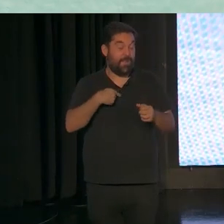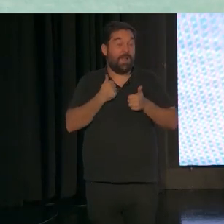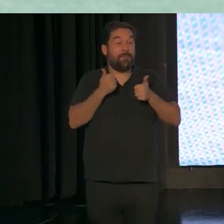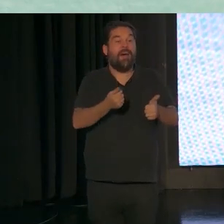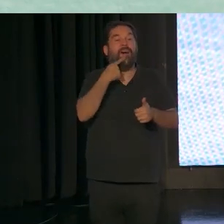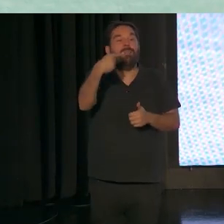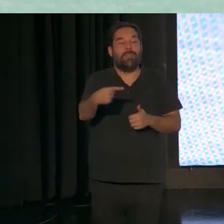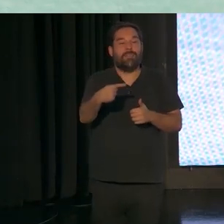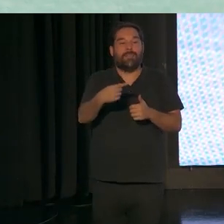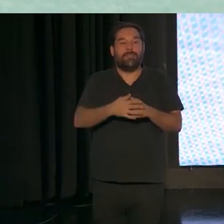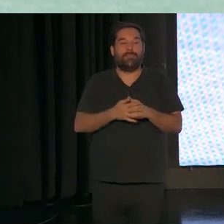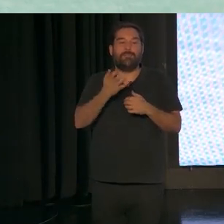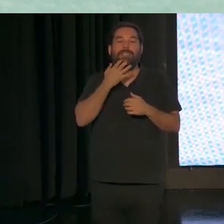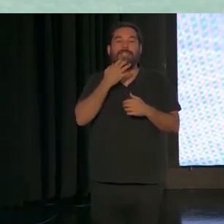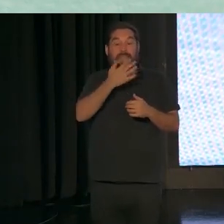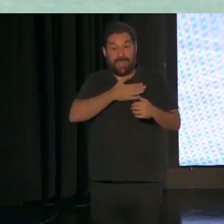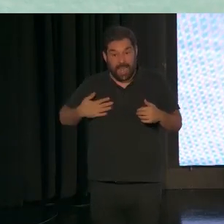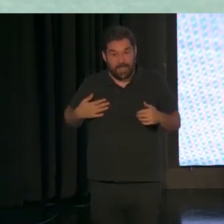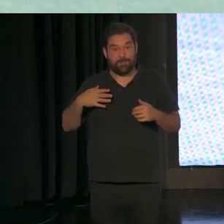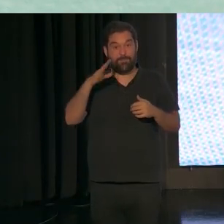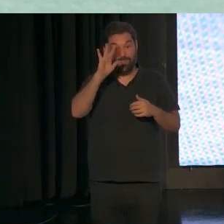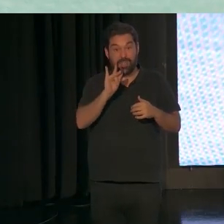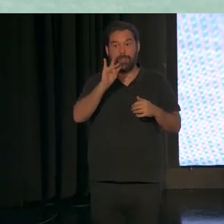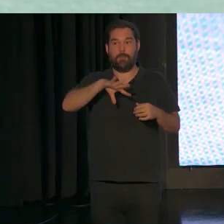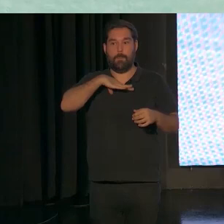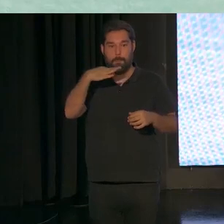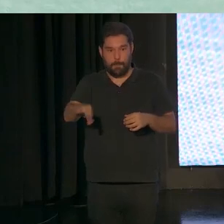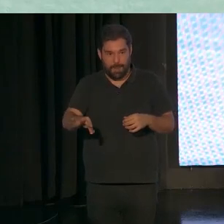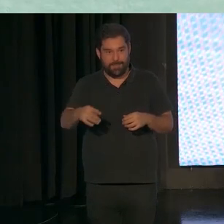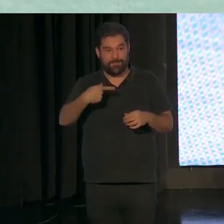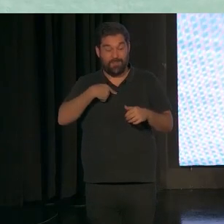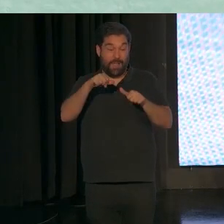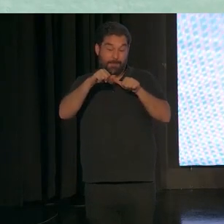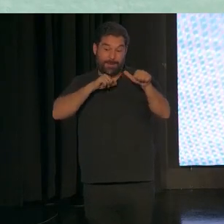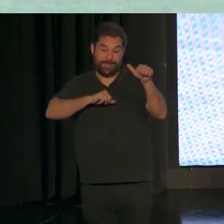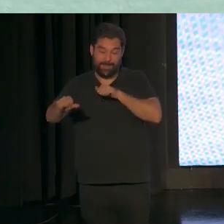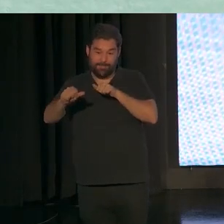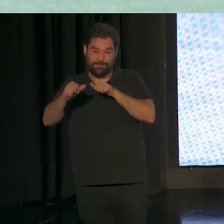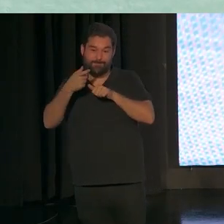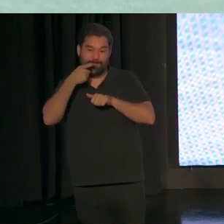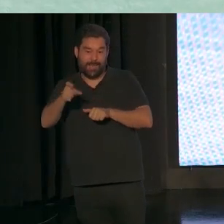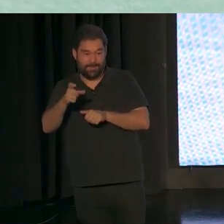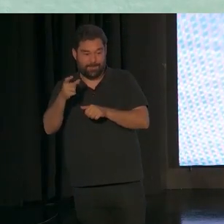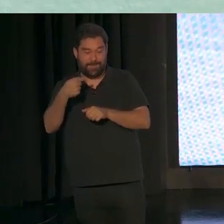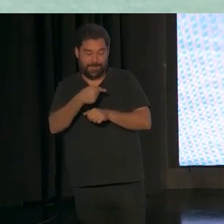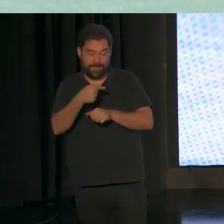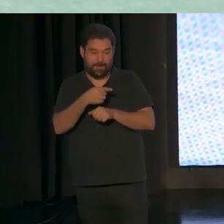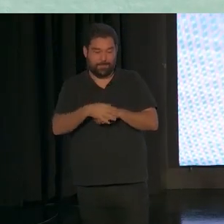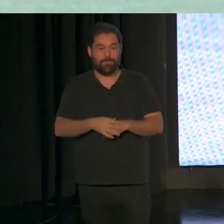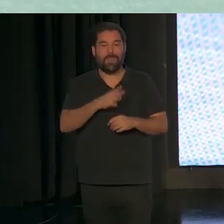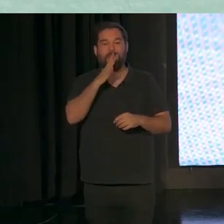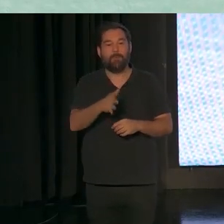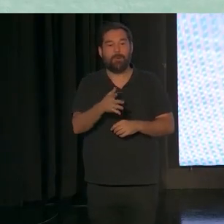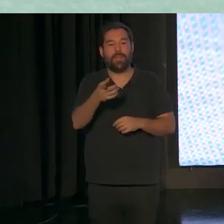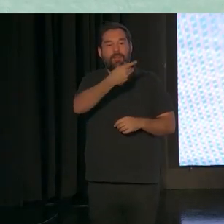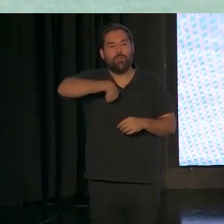diciendo si se quiere se puede parto de tus palabras porque eh